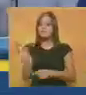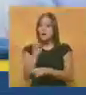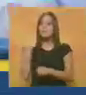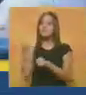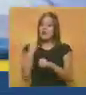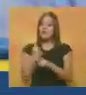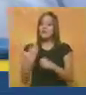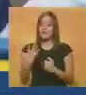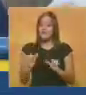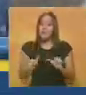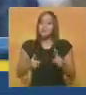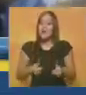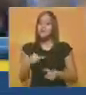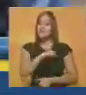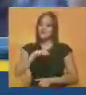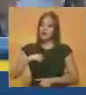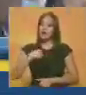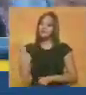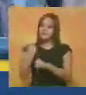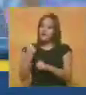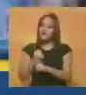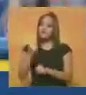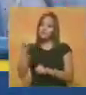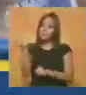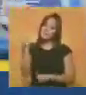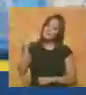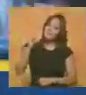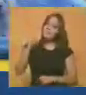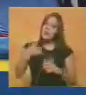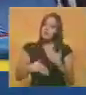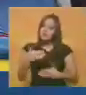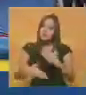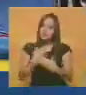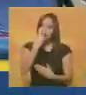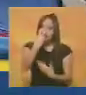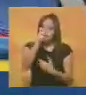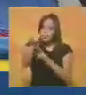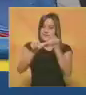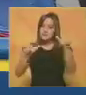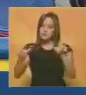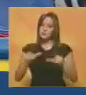se necesita la iniciativa privada que genere empleo y además promover el turismo.